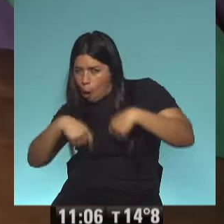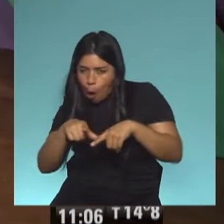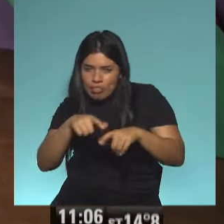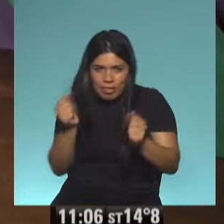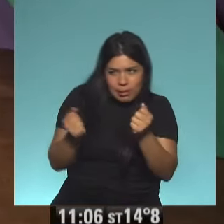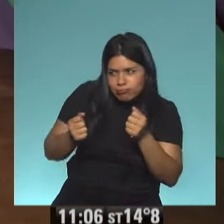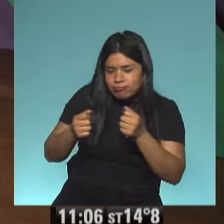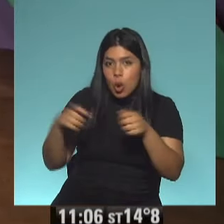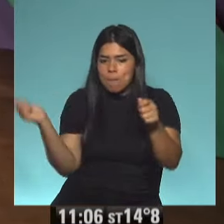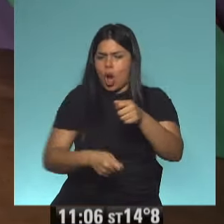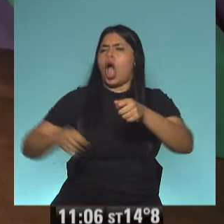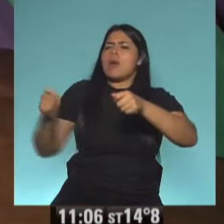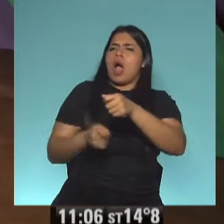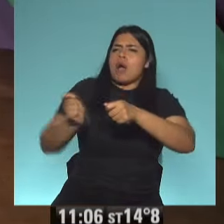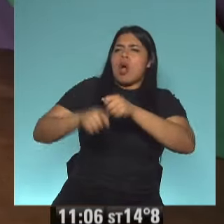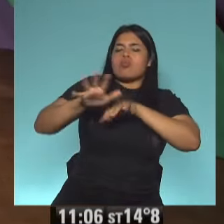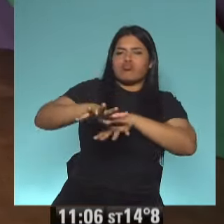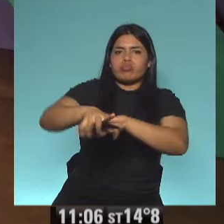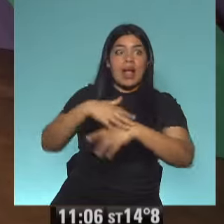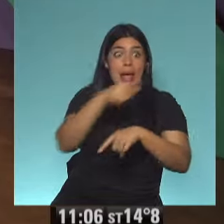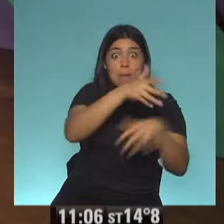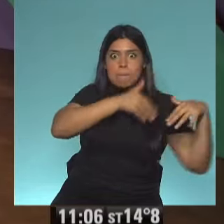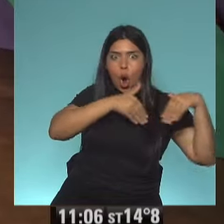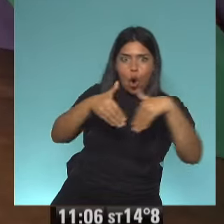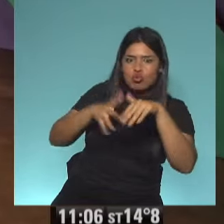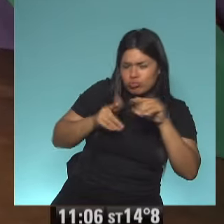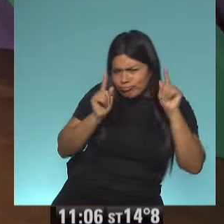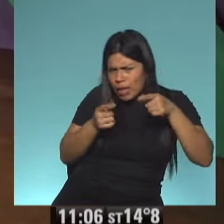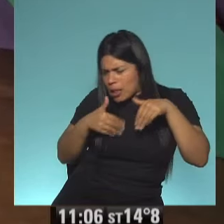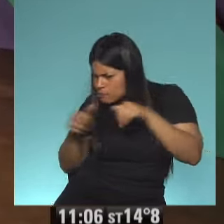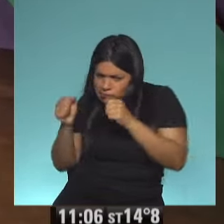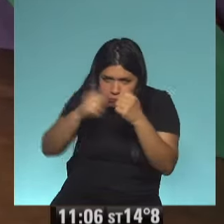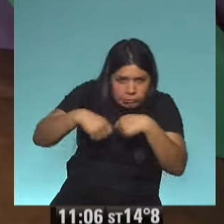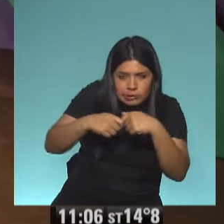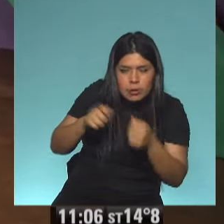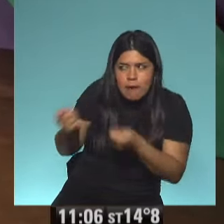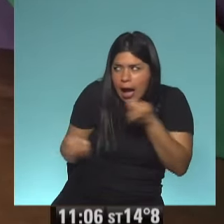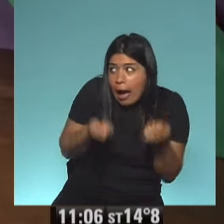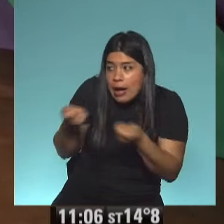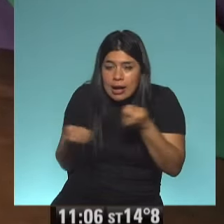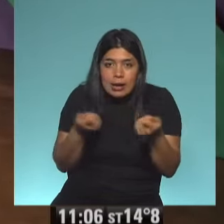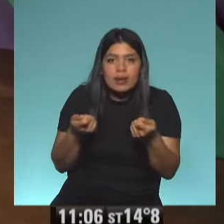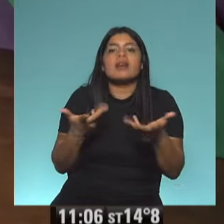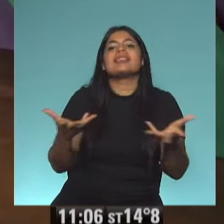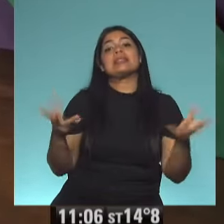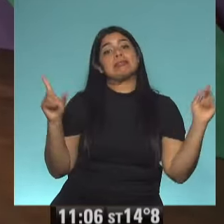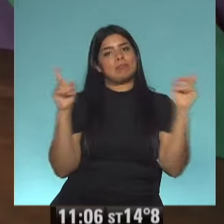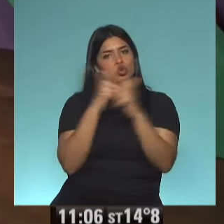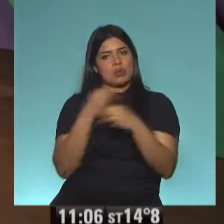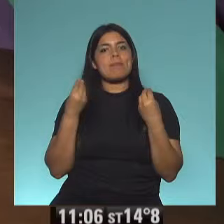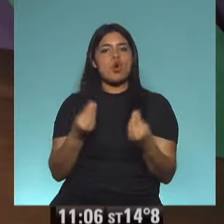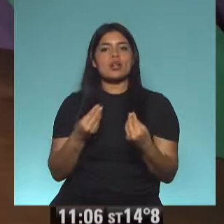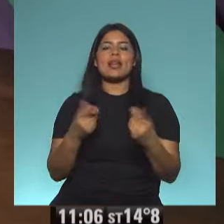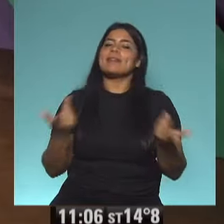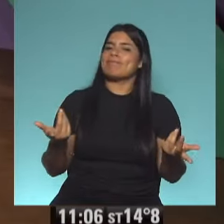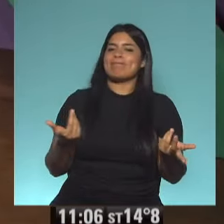tambores siguiendo su repicar. Pero tiene un gran problema, por más que lleve disfraz, la gente